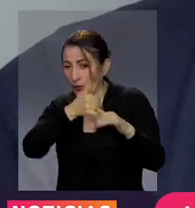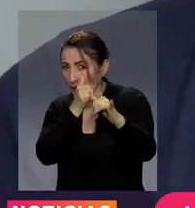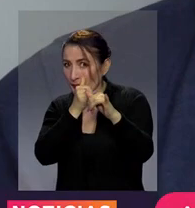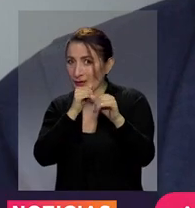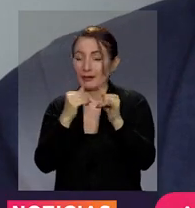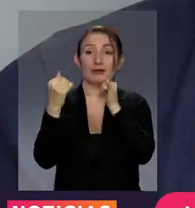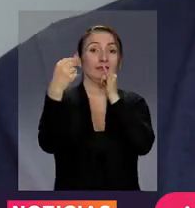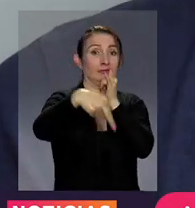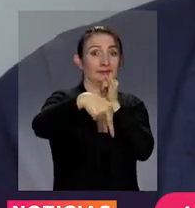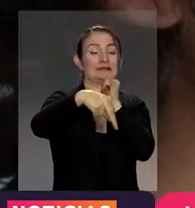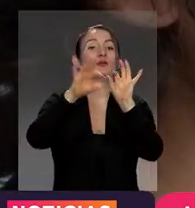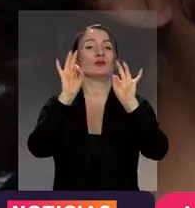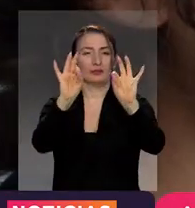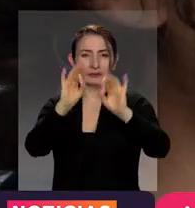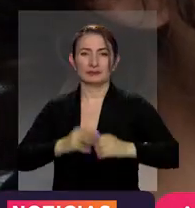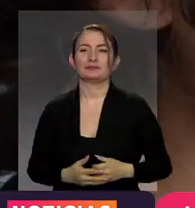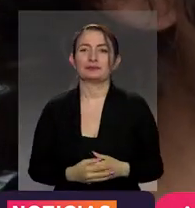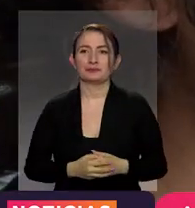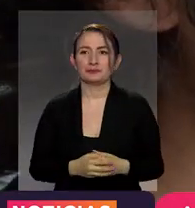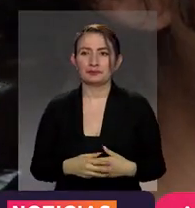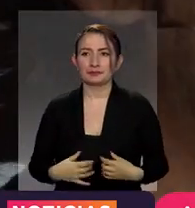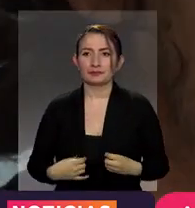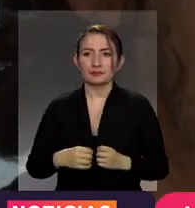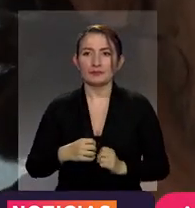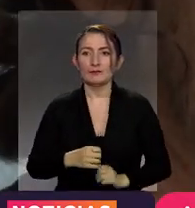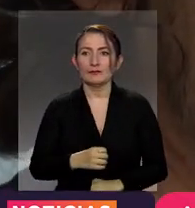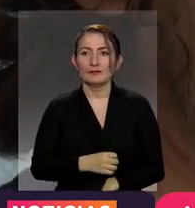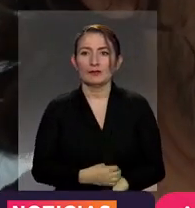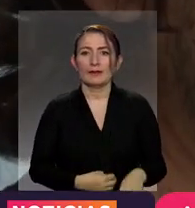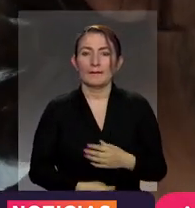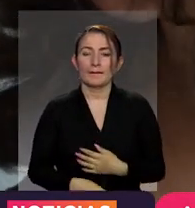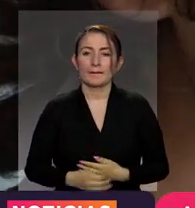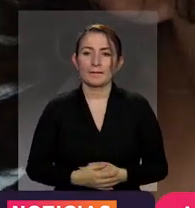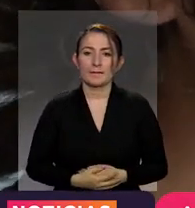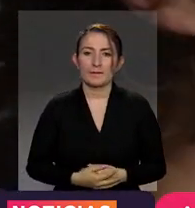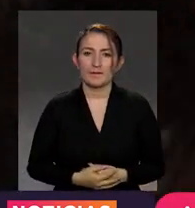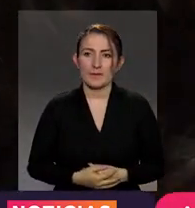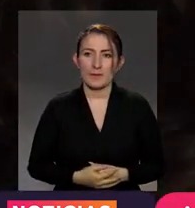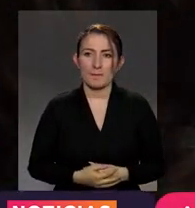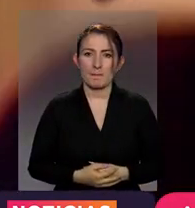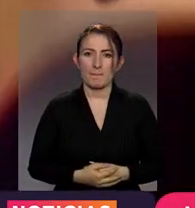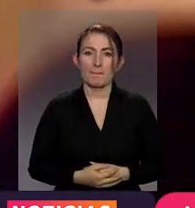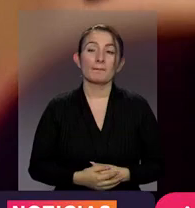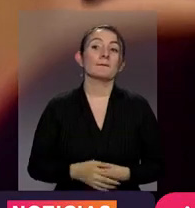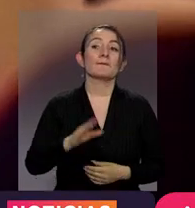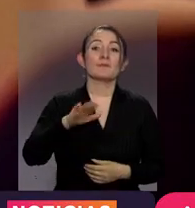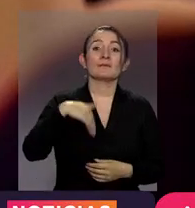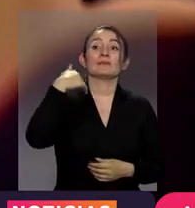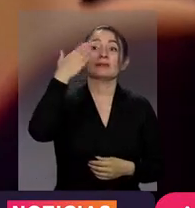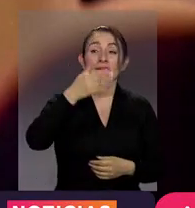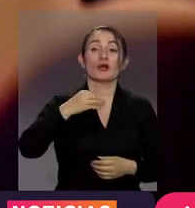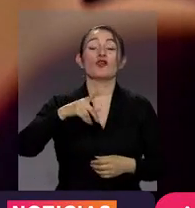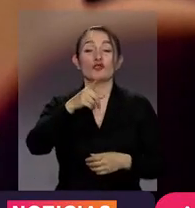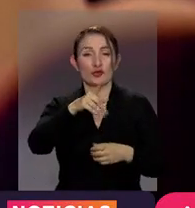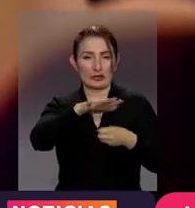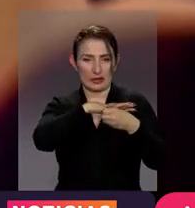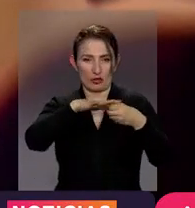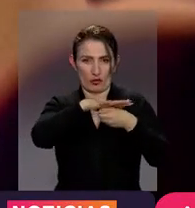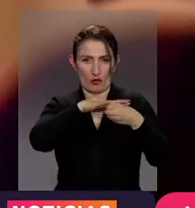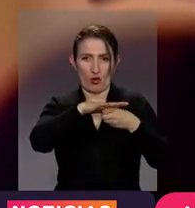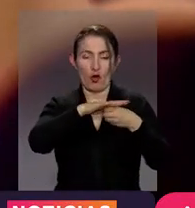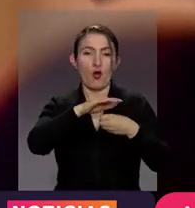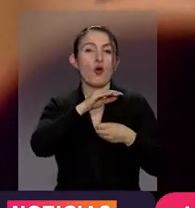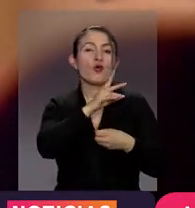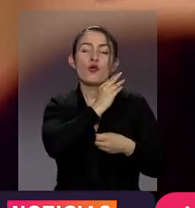aprender y de repente la llamada de su vida lo catapultaría de su hogar en bosque izquierdo en bogotá a los grandes